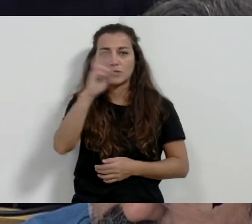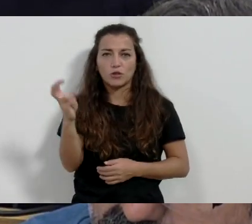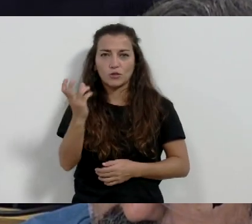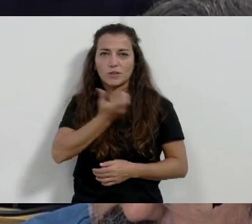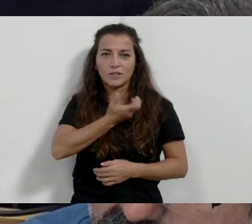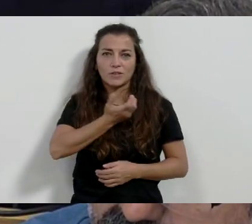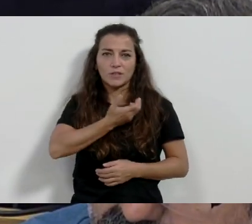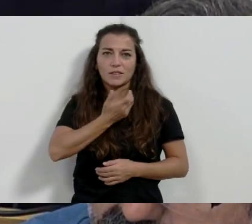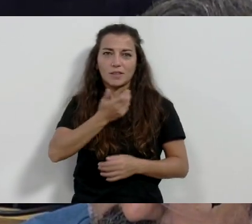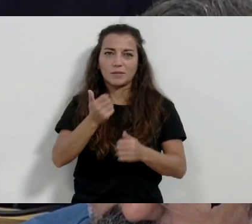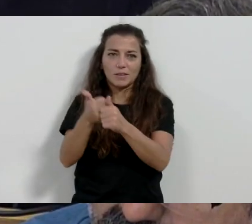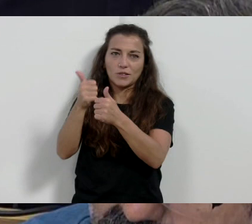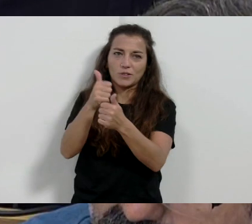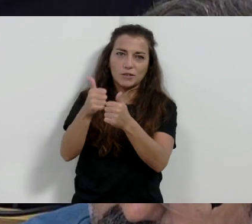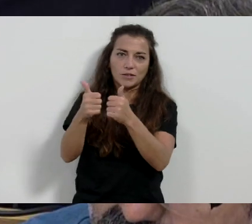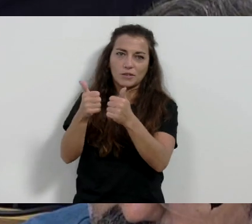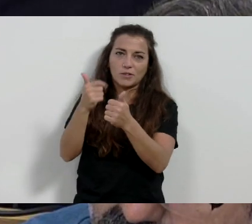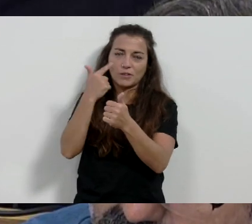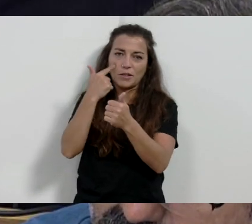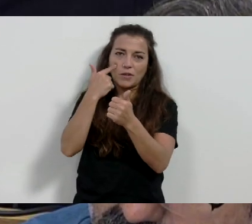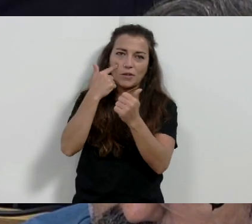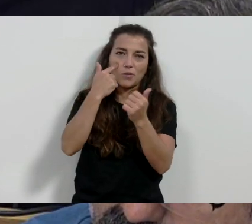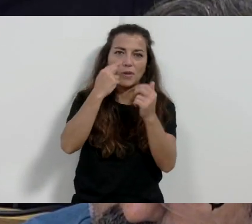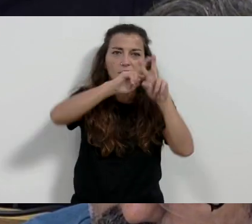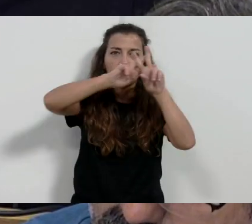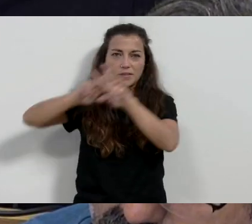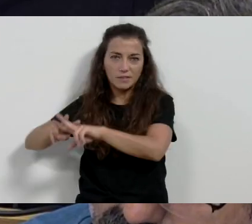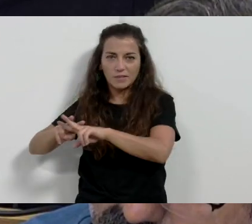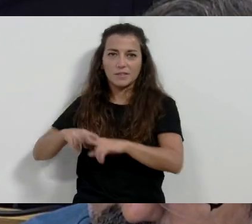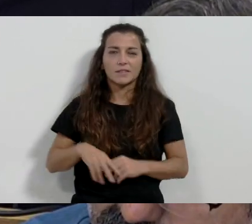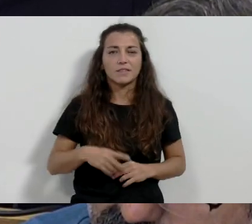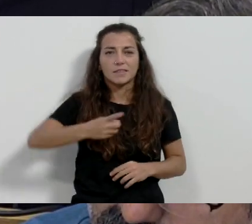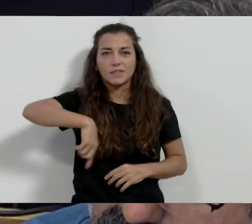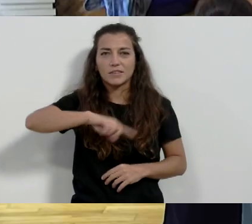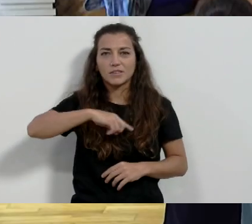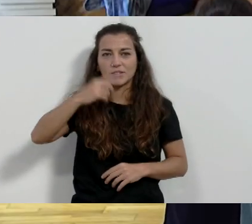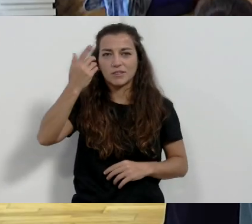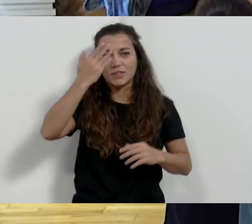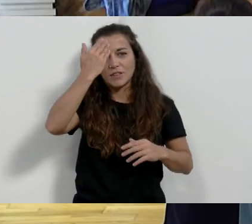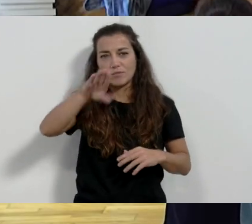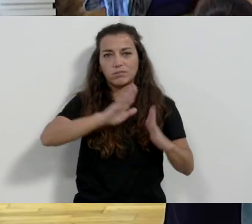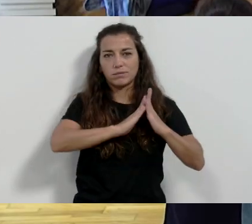jamón nunca aquí mientras somos equipo de gobierno, pero oye, que se sepa, si llega,